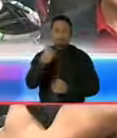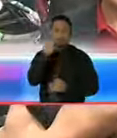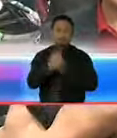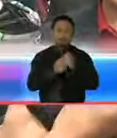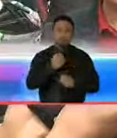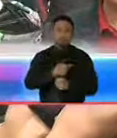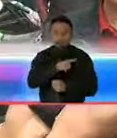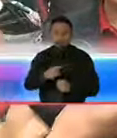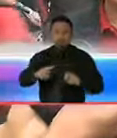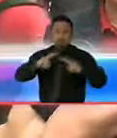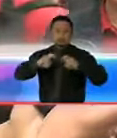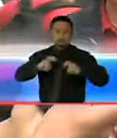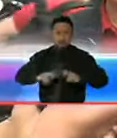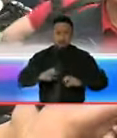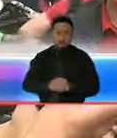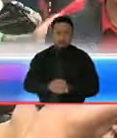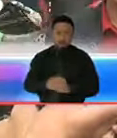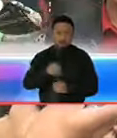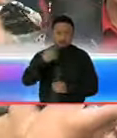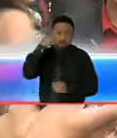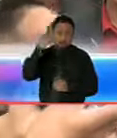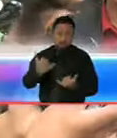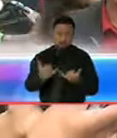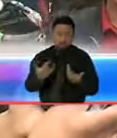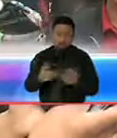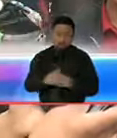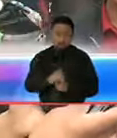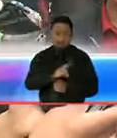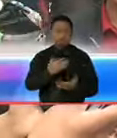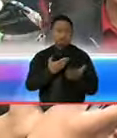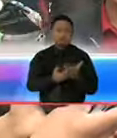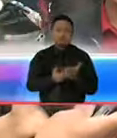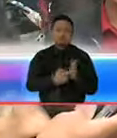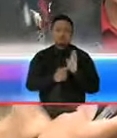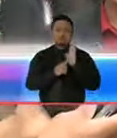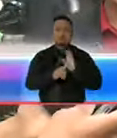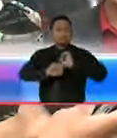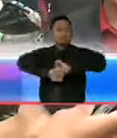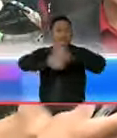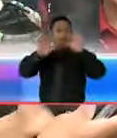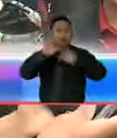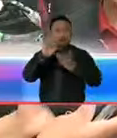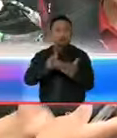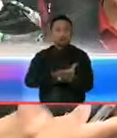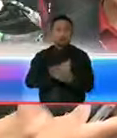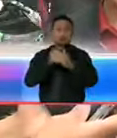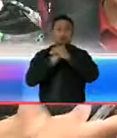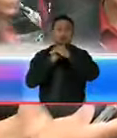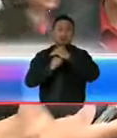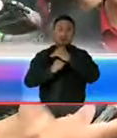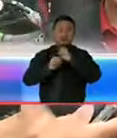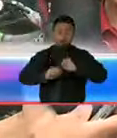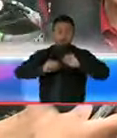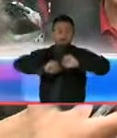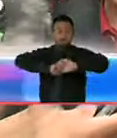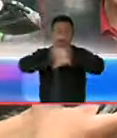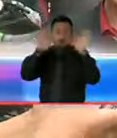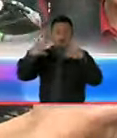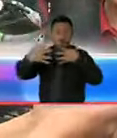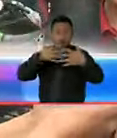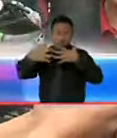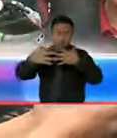año esta investigación. Yo creo que a estas alturas queda absolutamente claro que el proyecto Metro es un proyecto transparente. De